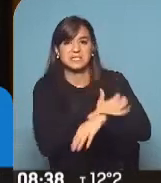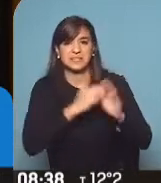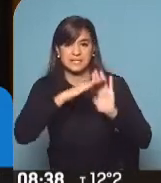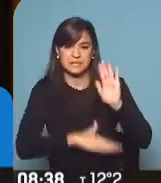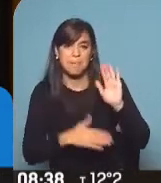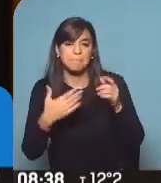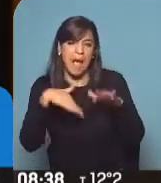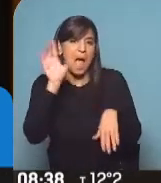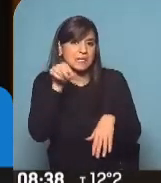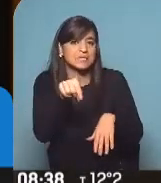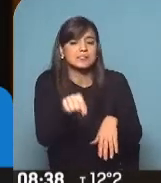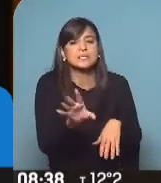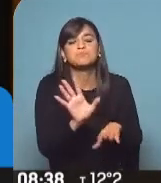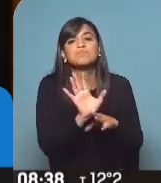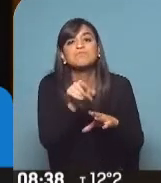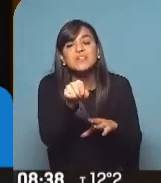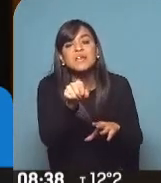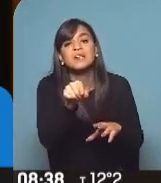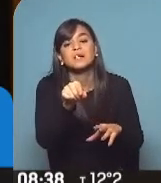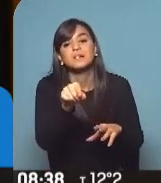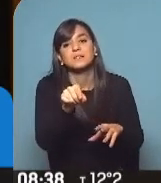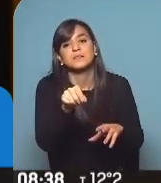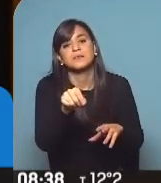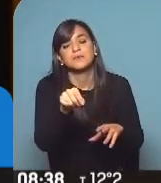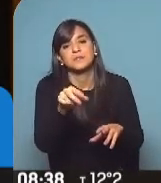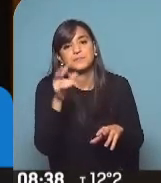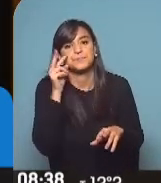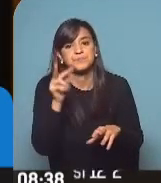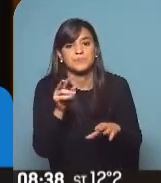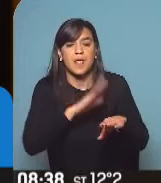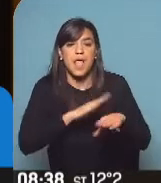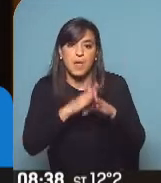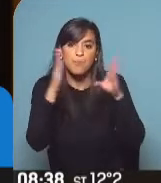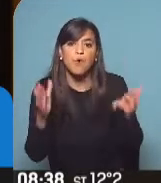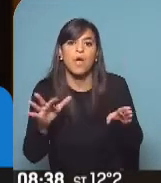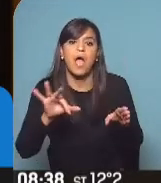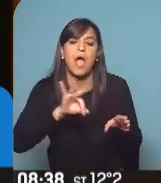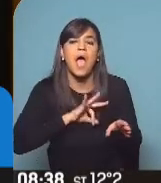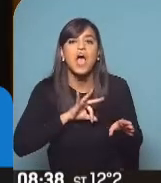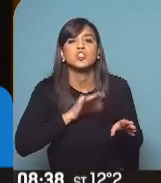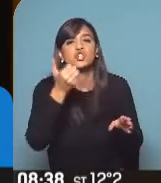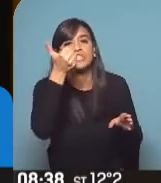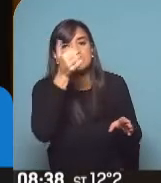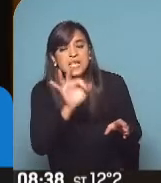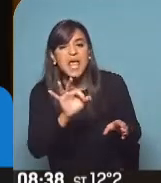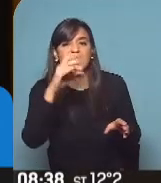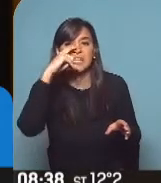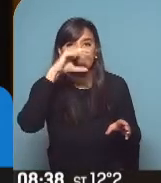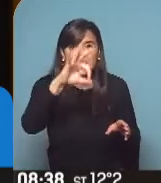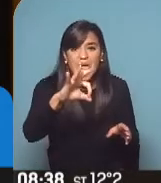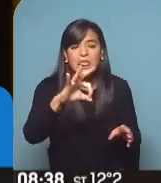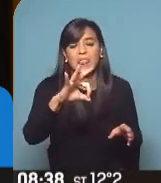carácter se fue remarcando en la época de los años este es 60-70